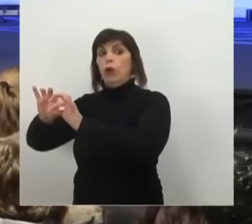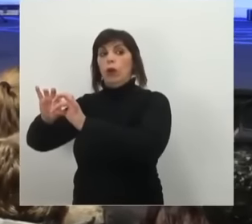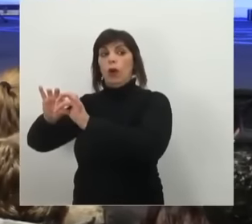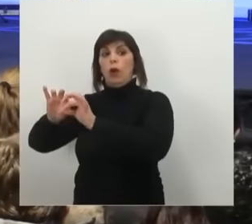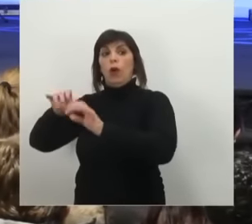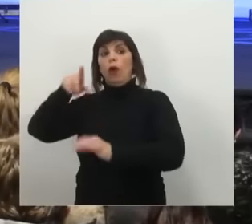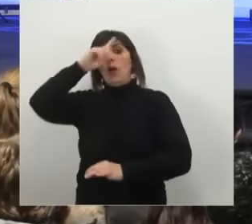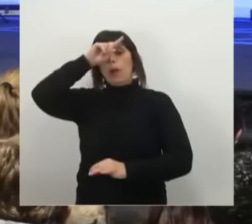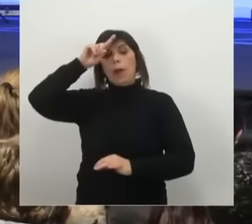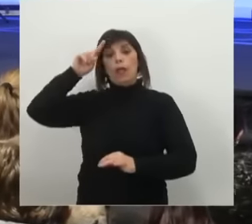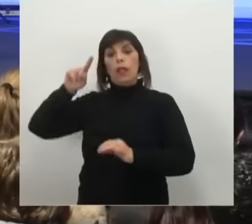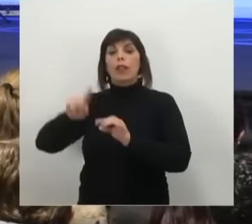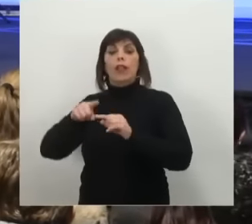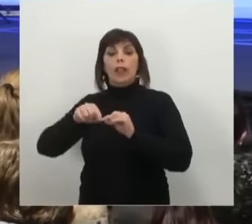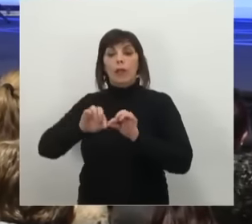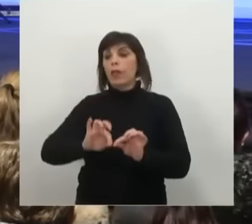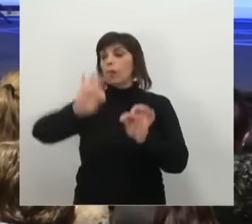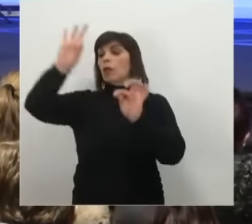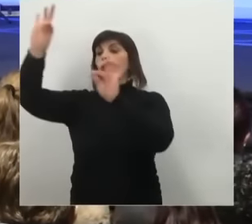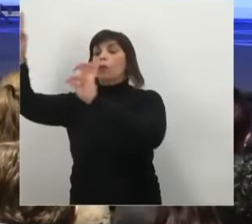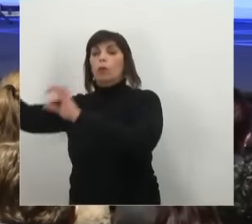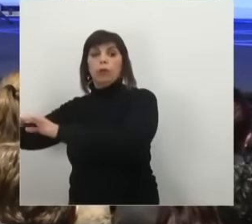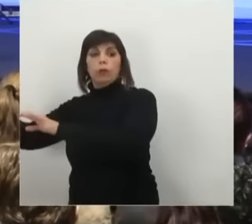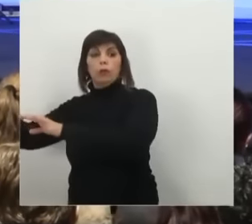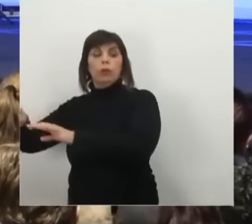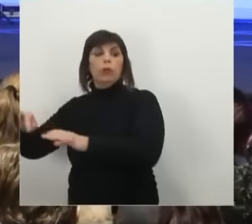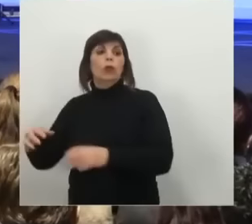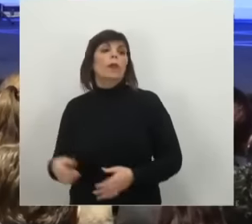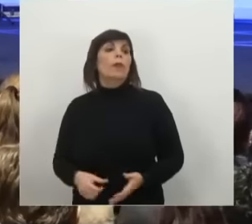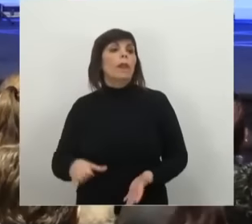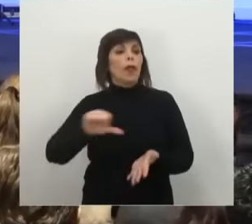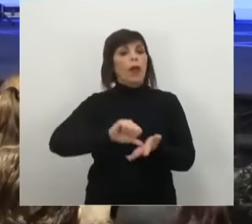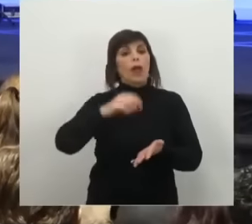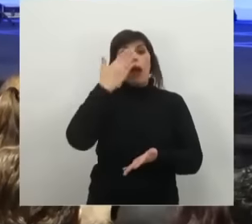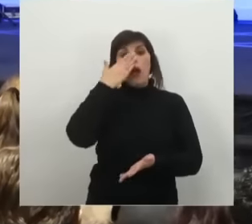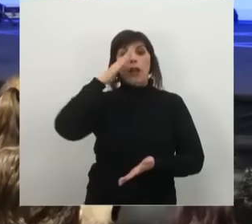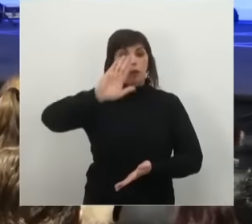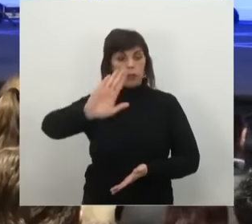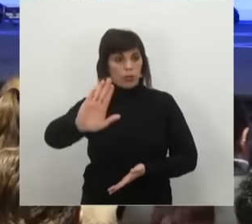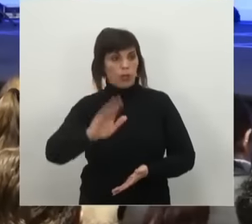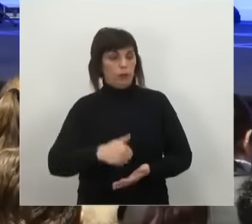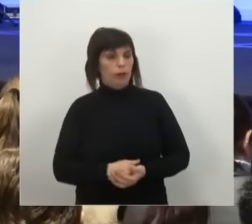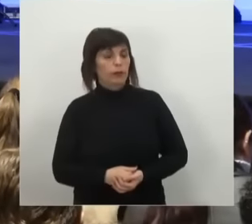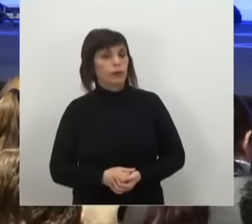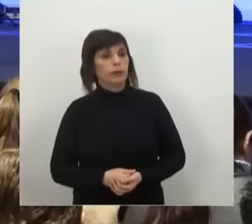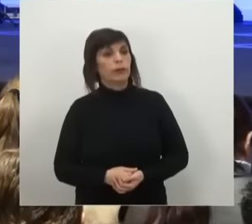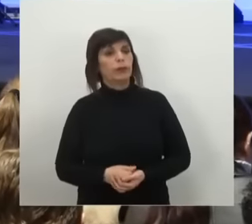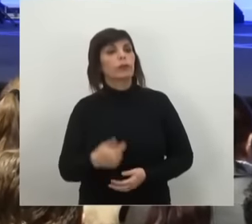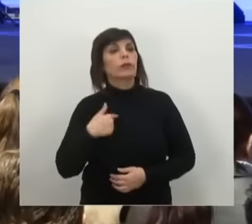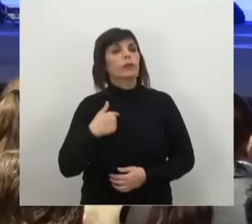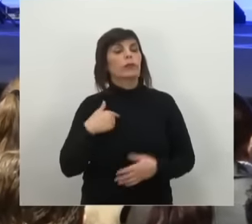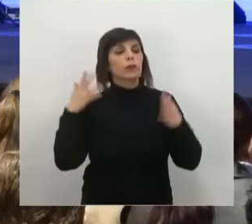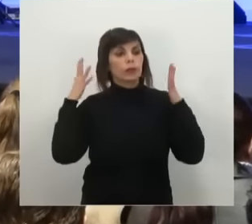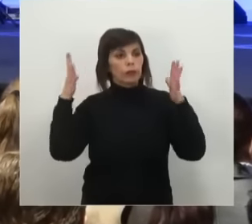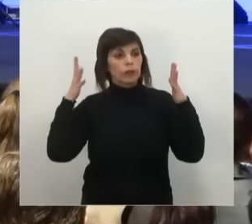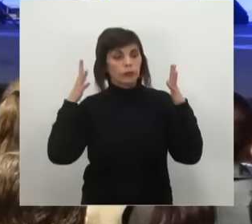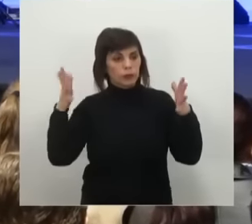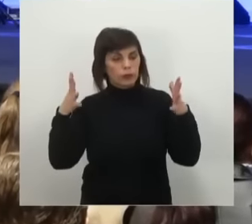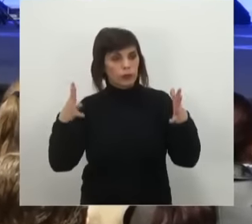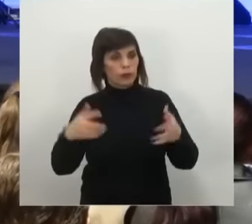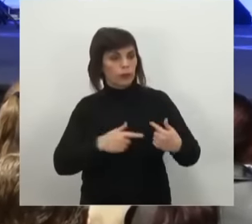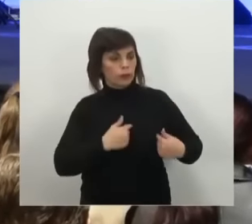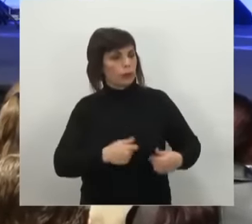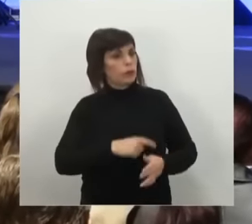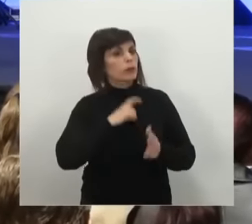a Jerusalén Mejor dicho para haifa Y entonces allí Tú los puedes recoger yo recomiendo de todo corazón